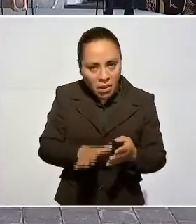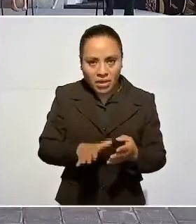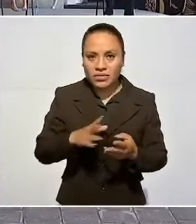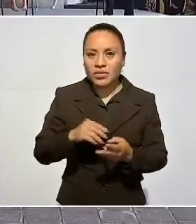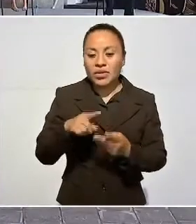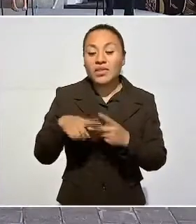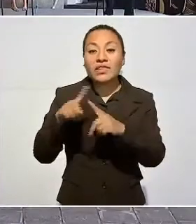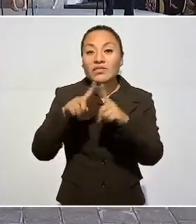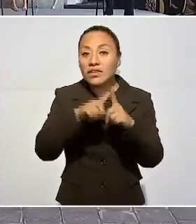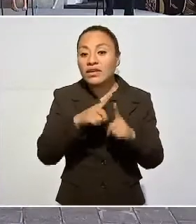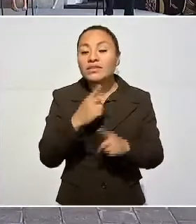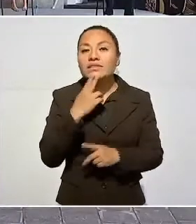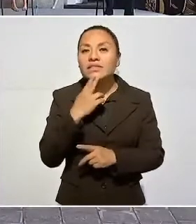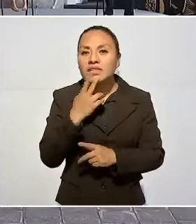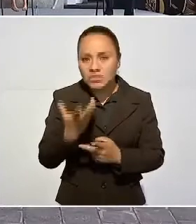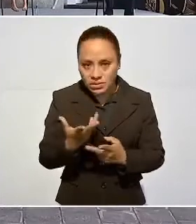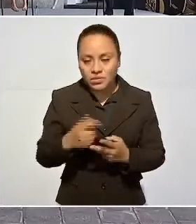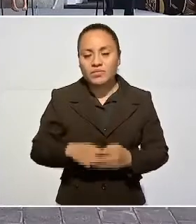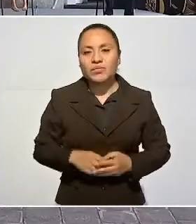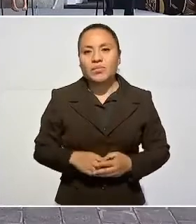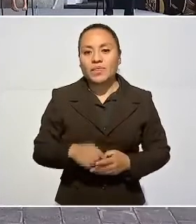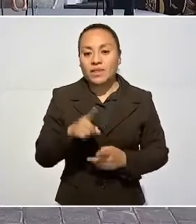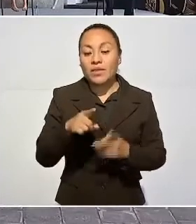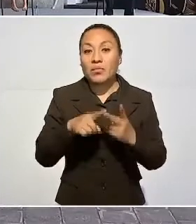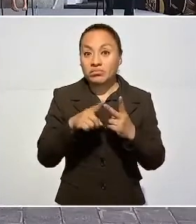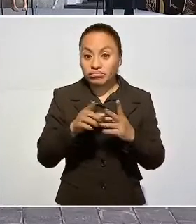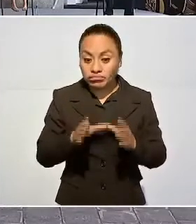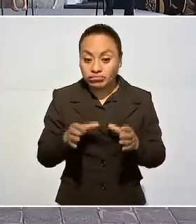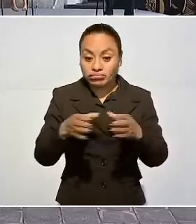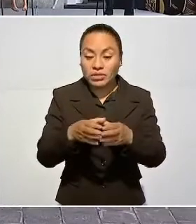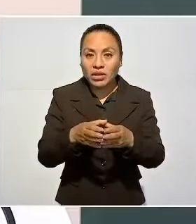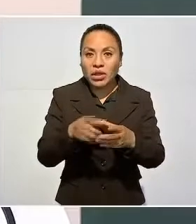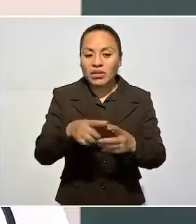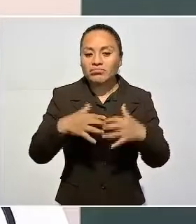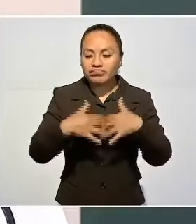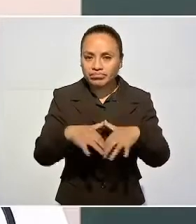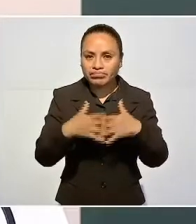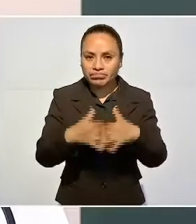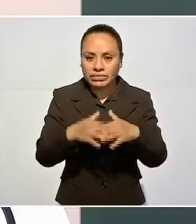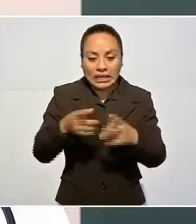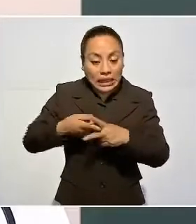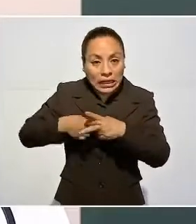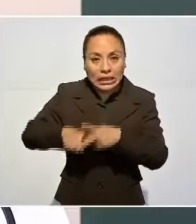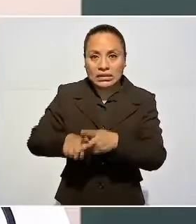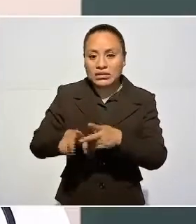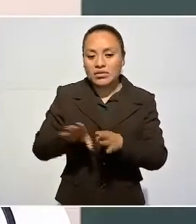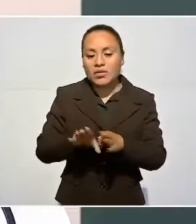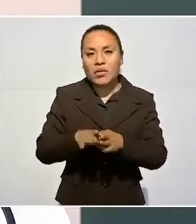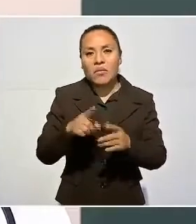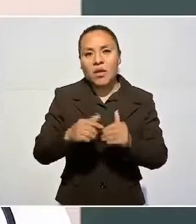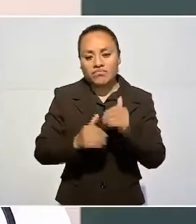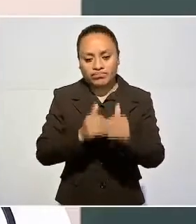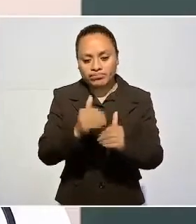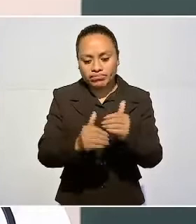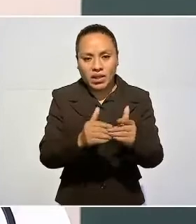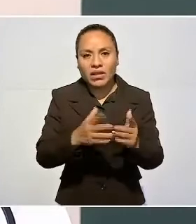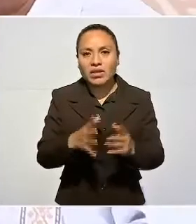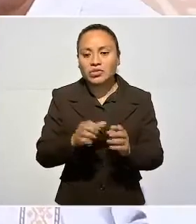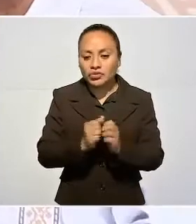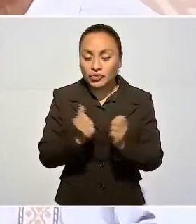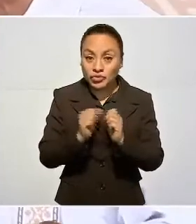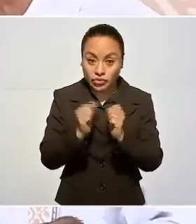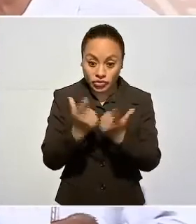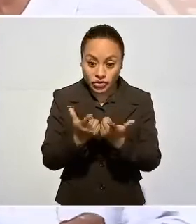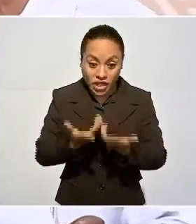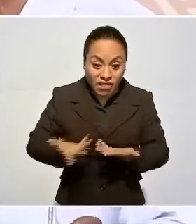otros servicios y dispendios. Una cooperativa de producción que iniciaremos estableciendo infraestructura de beneficio social